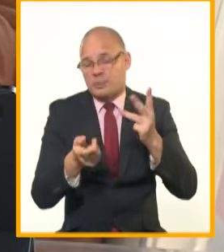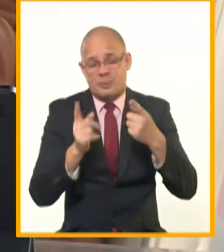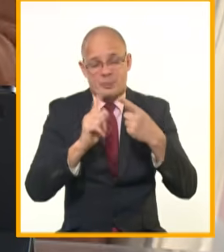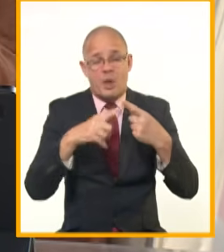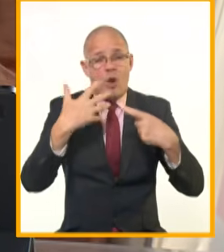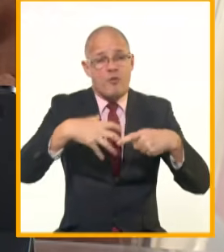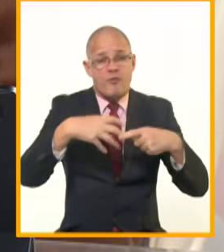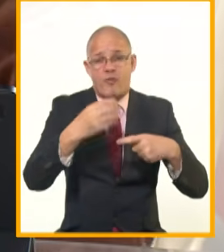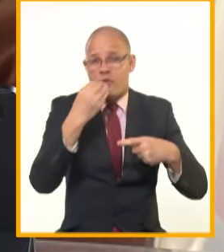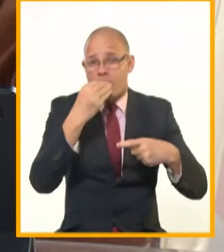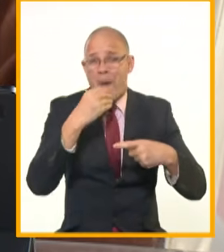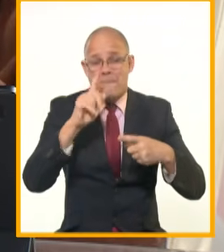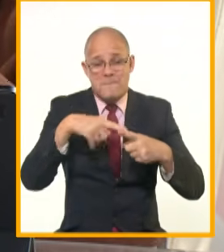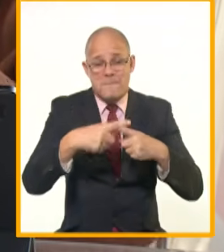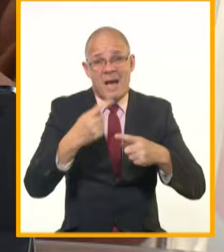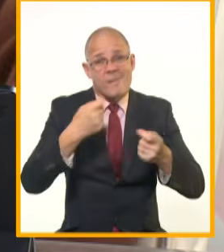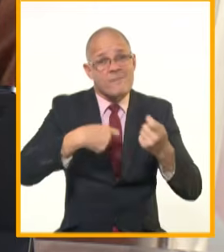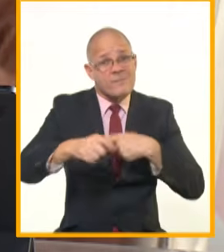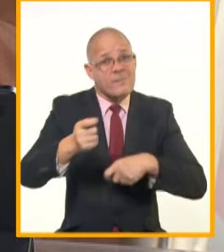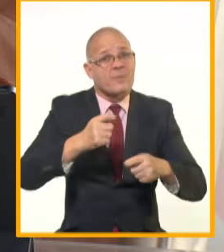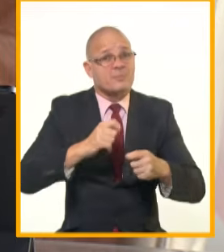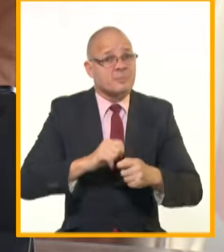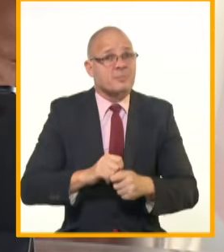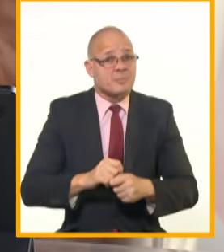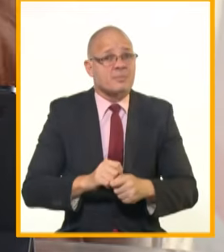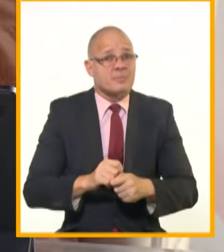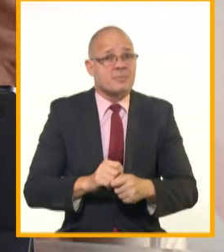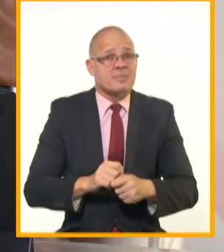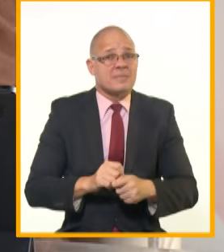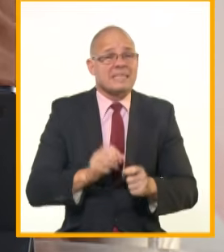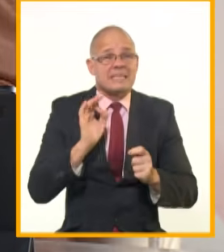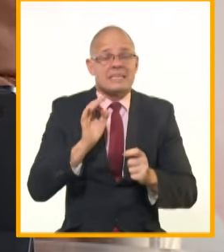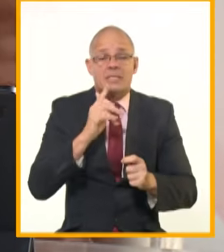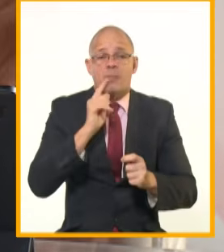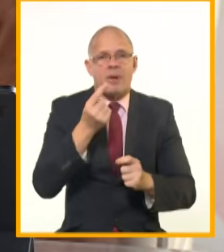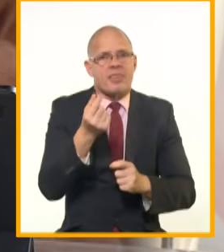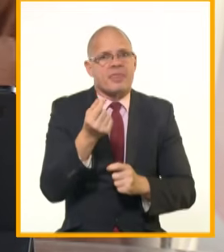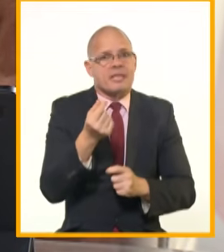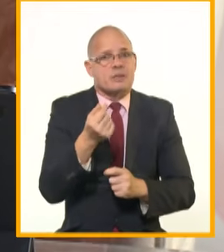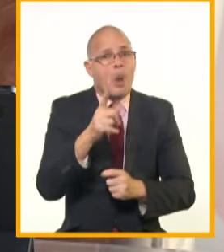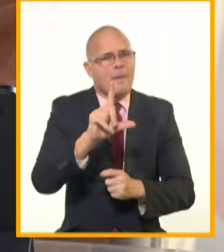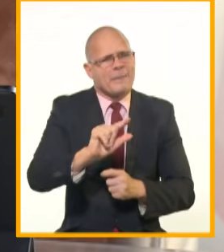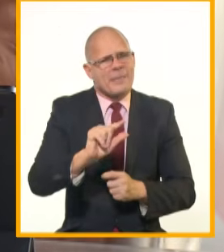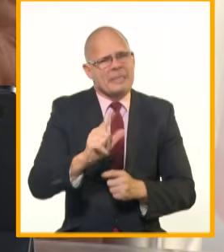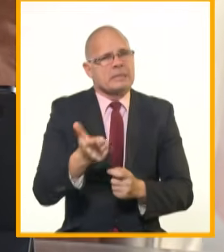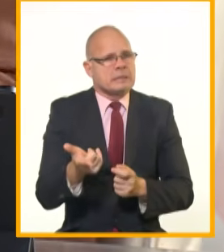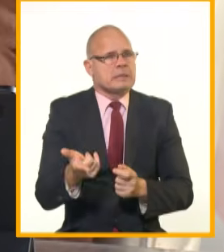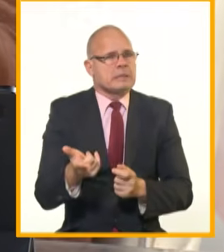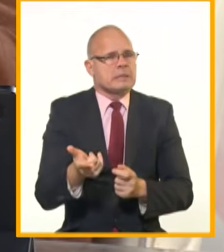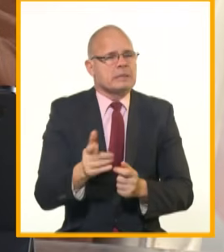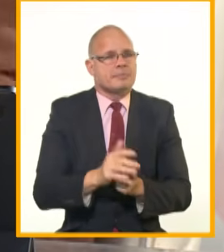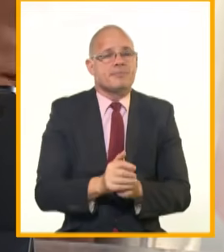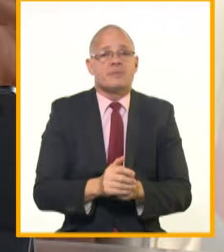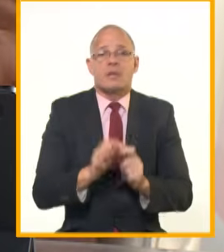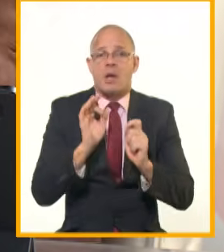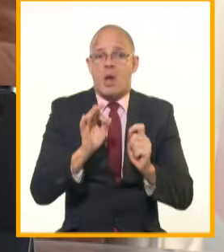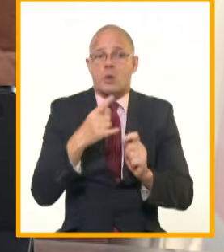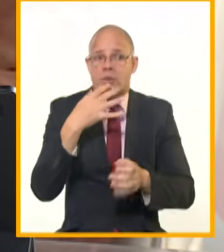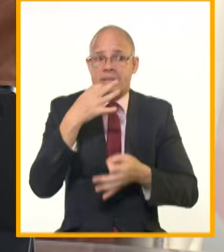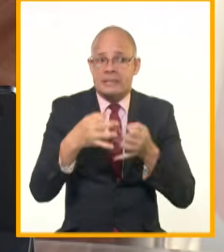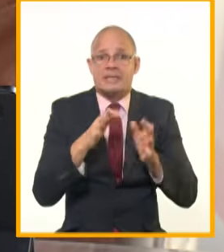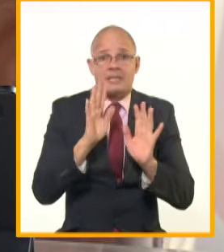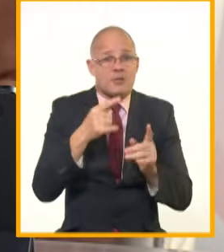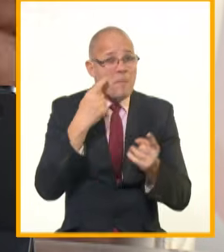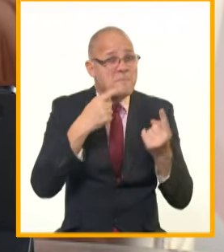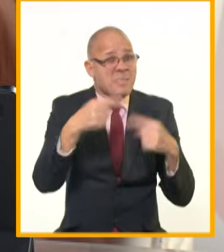la comercialización de los alimentos, concentrado en el tema precio. Nosotros tenemos, y es una prioridad